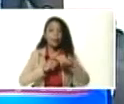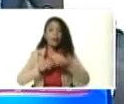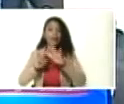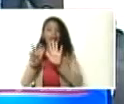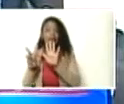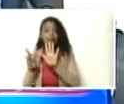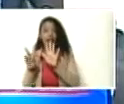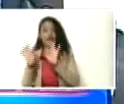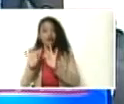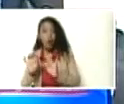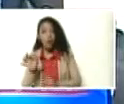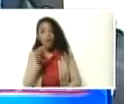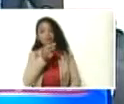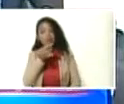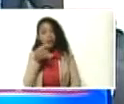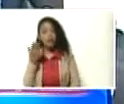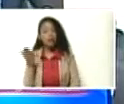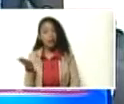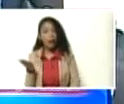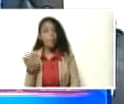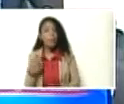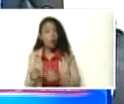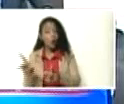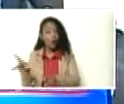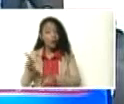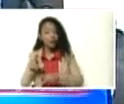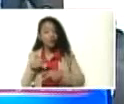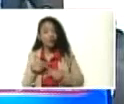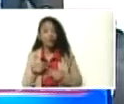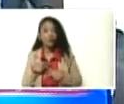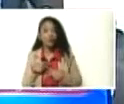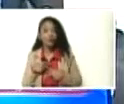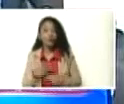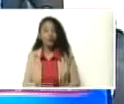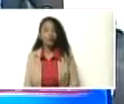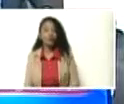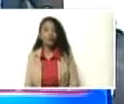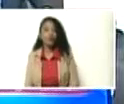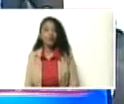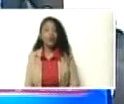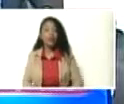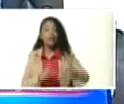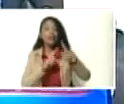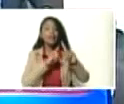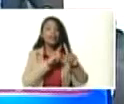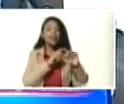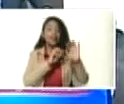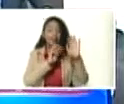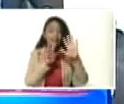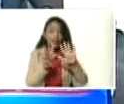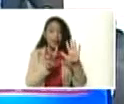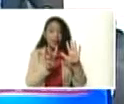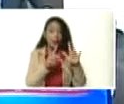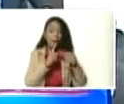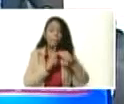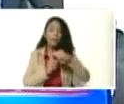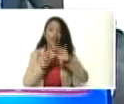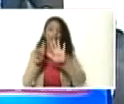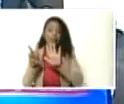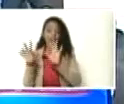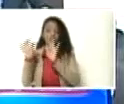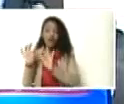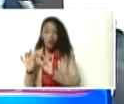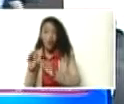correcto, pero que hay que asumirlo. El 7 más 7 es el método que nos